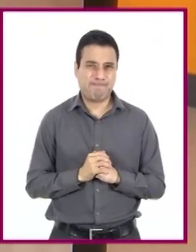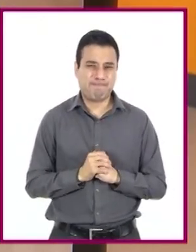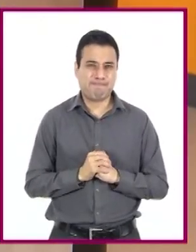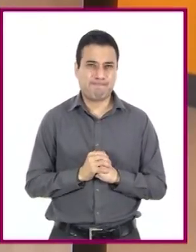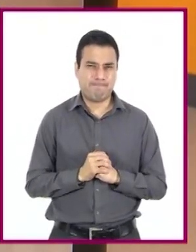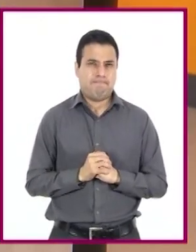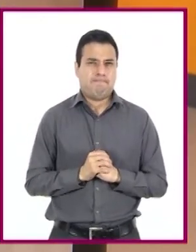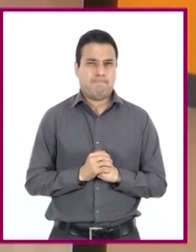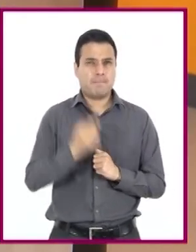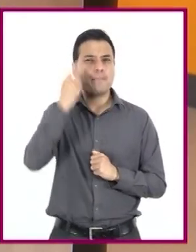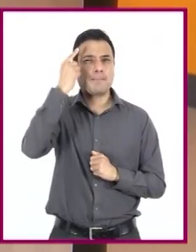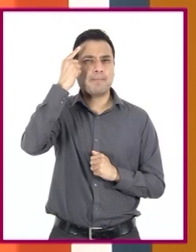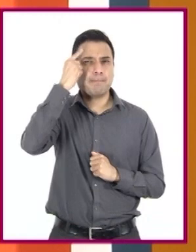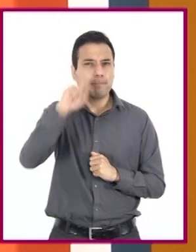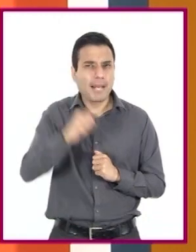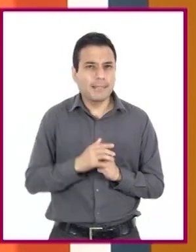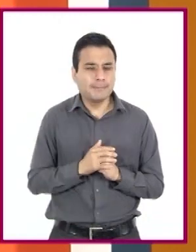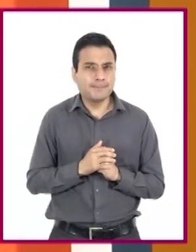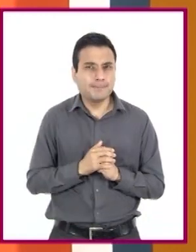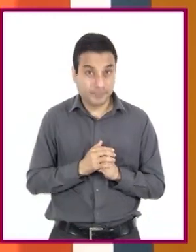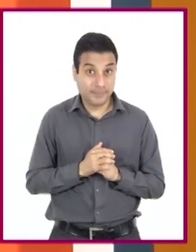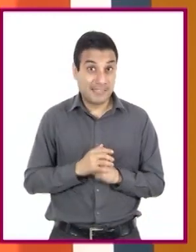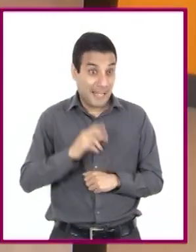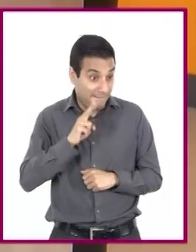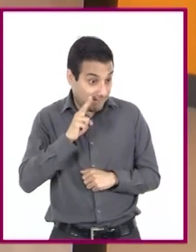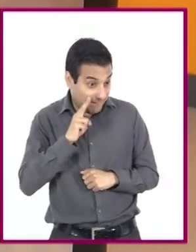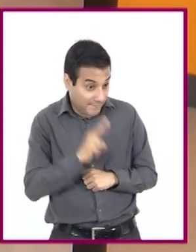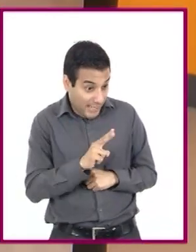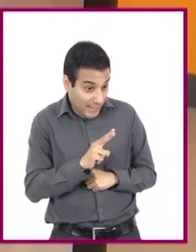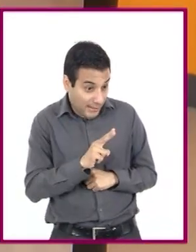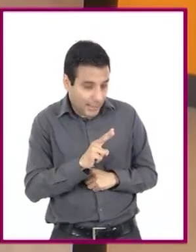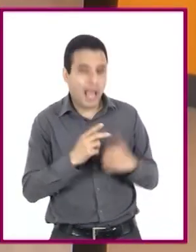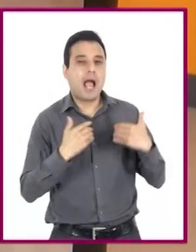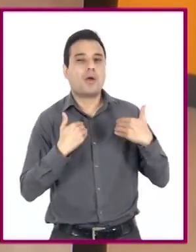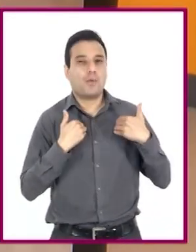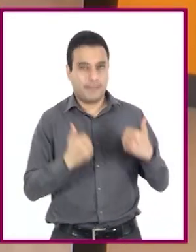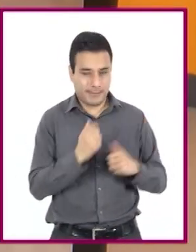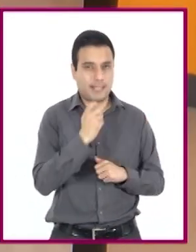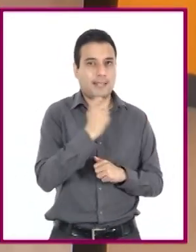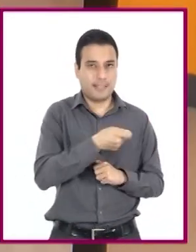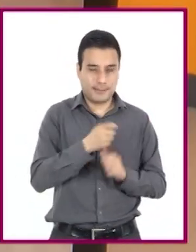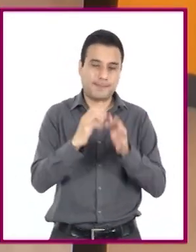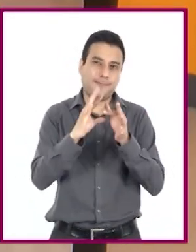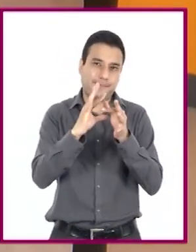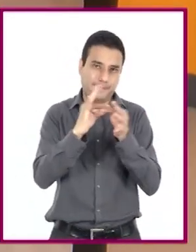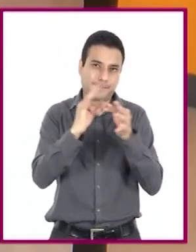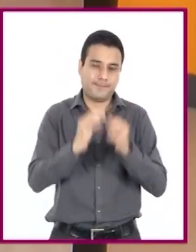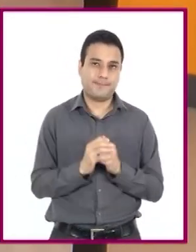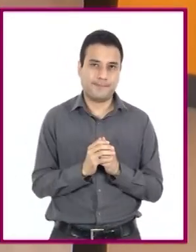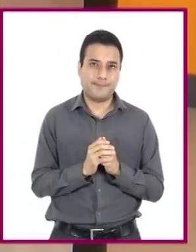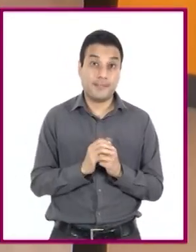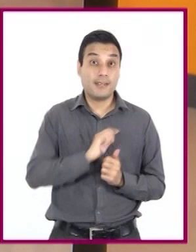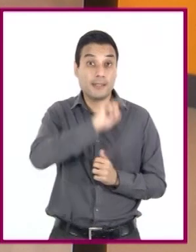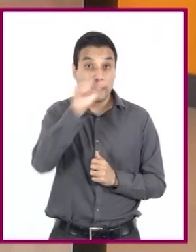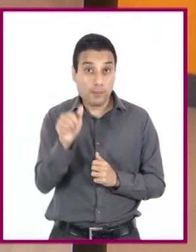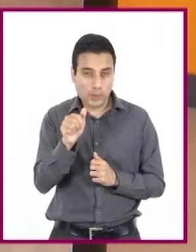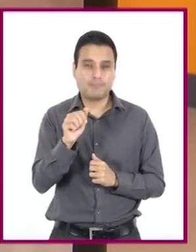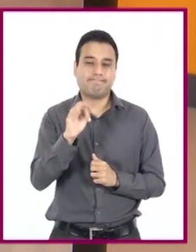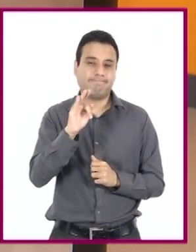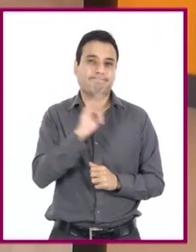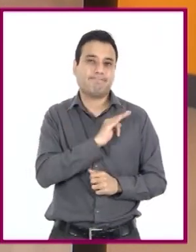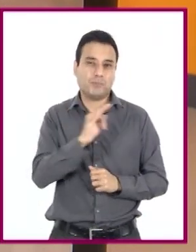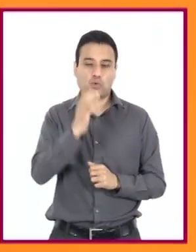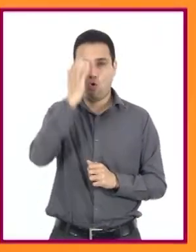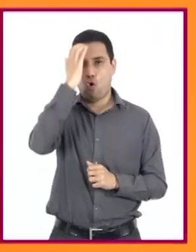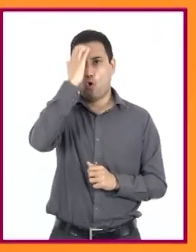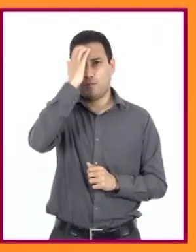la finalidad de dar sentido a lo que se veía a través de dicho instrumento y así poder construir este